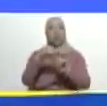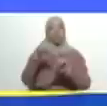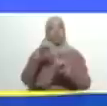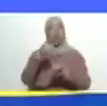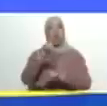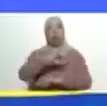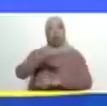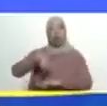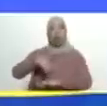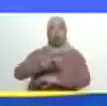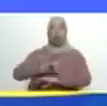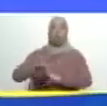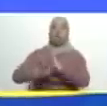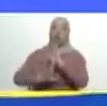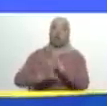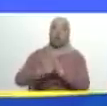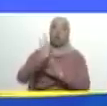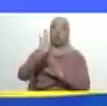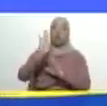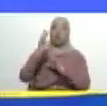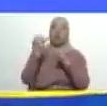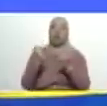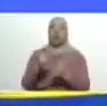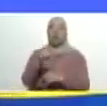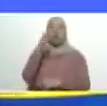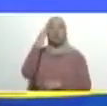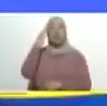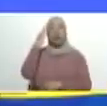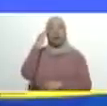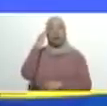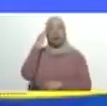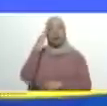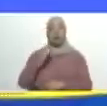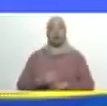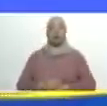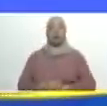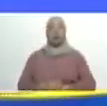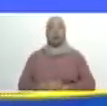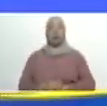debemos avanzar. Y como ya usted dijo,